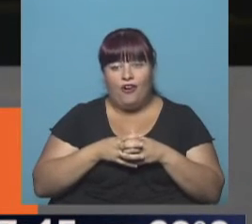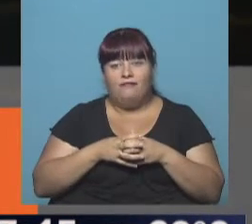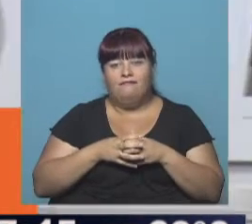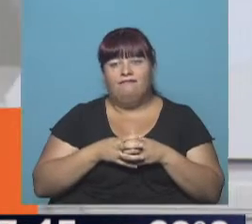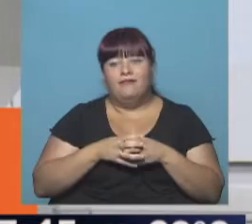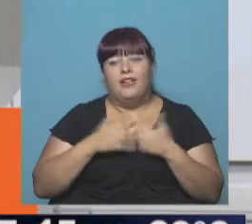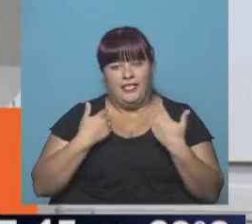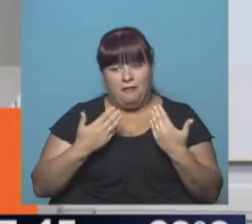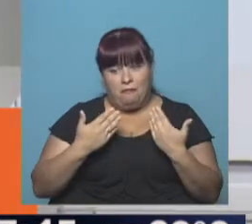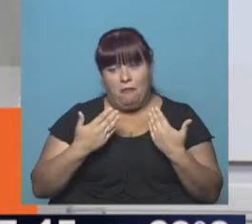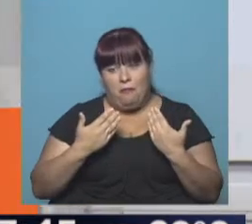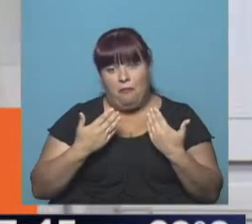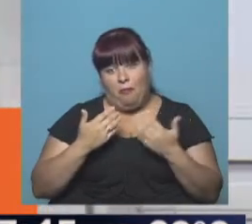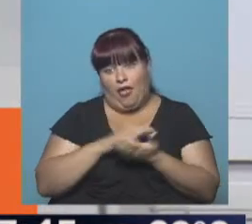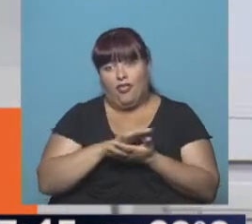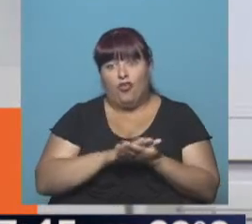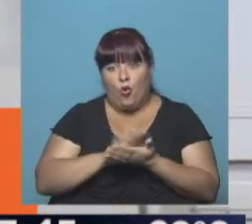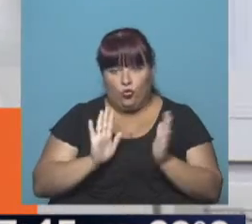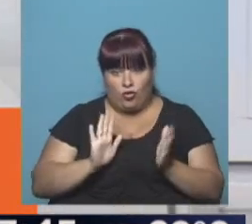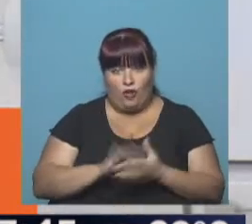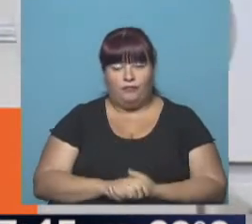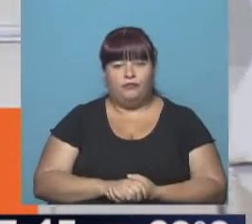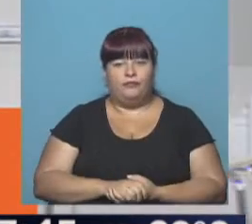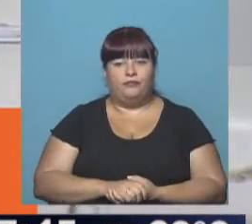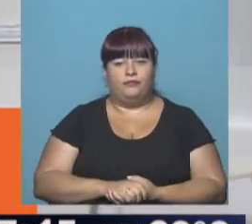se puede puede pueden ser una solución